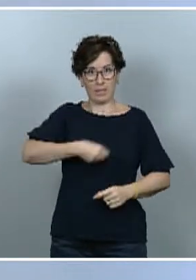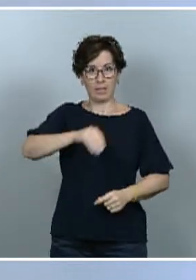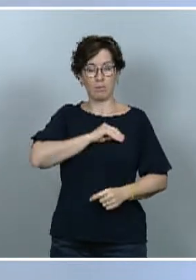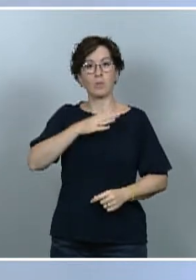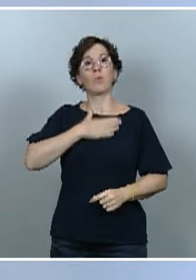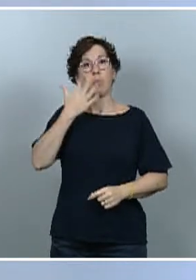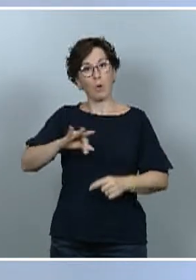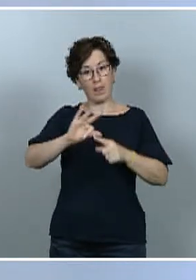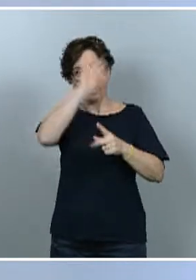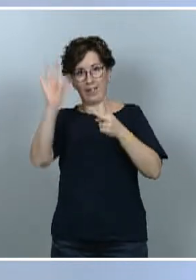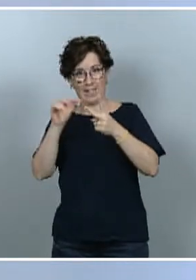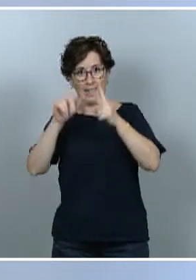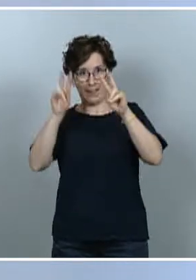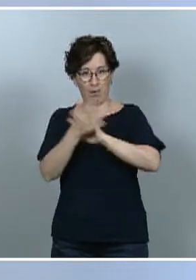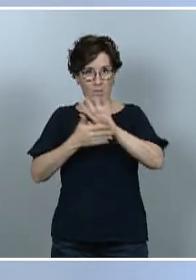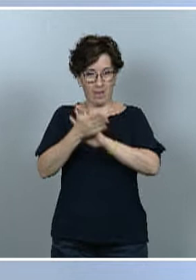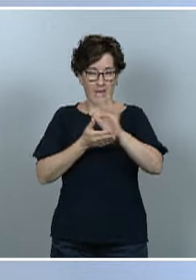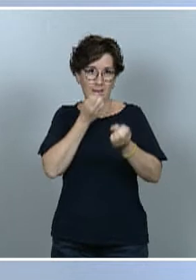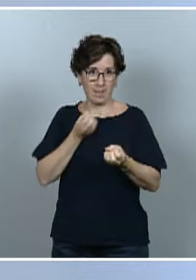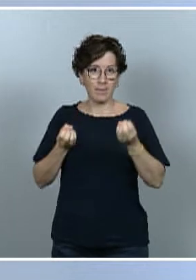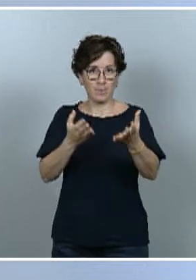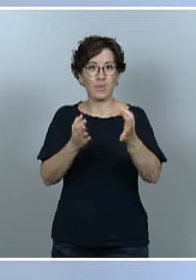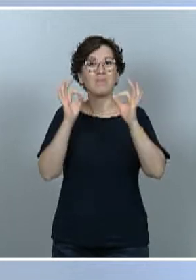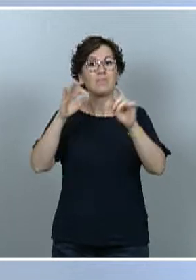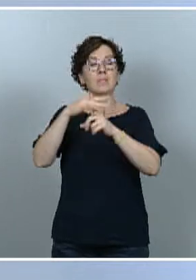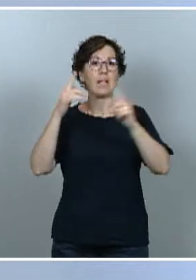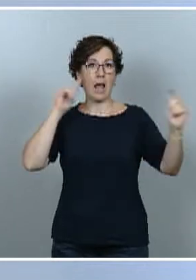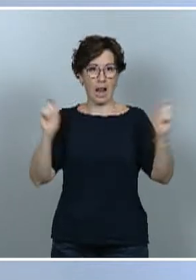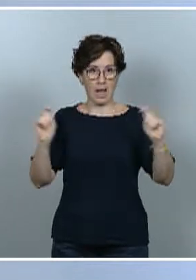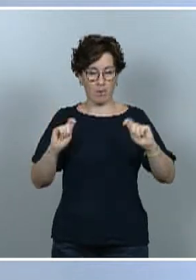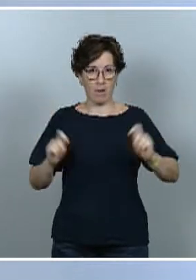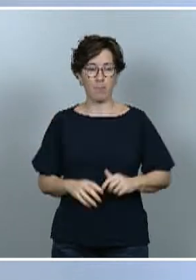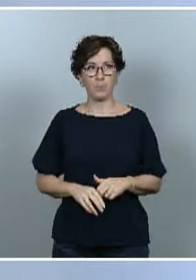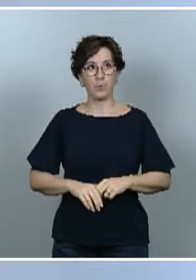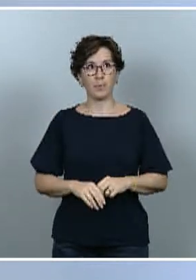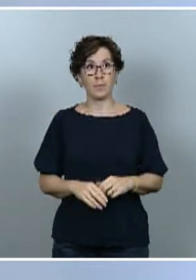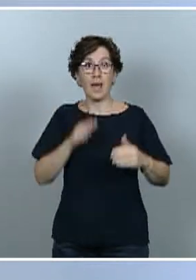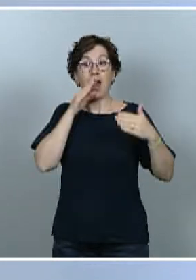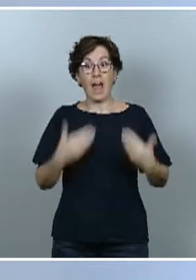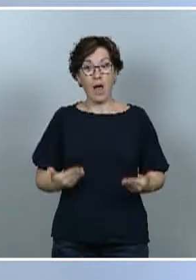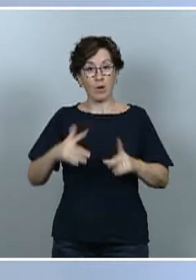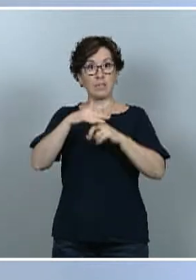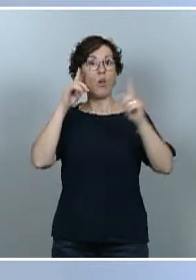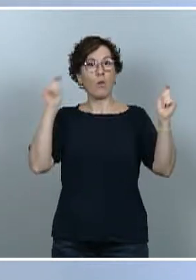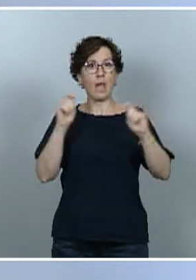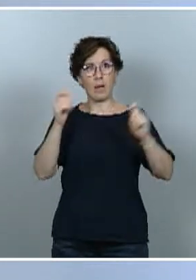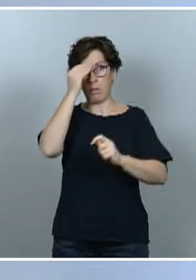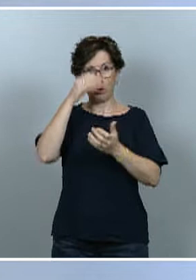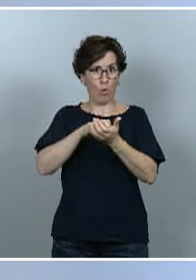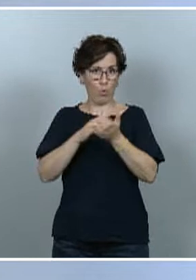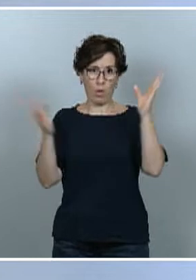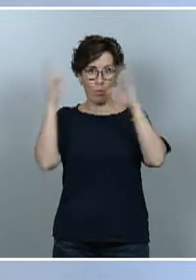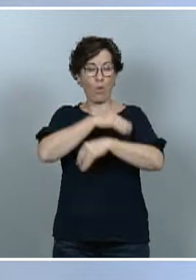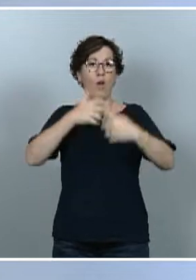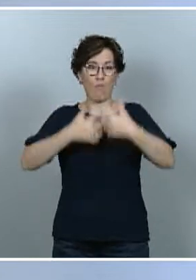quería comentar con ustedes en referencia al estado de alarma. El estado de alarma, yo creo que a estas alturas ya nadie lo duda, ha funcionado, ha permitido salvar